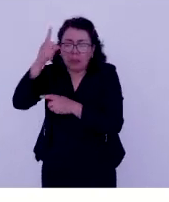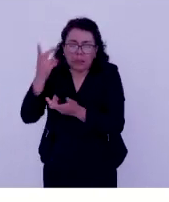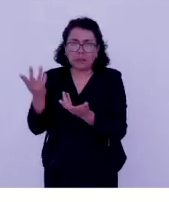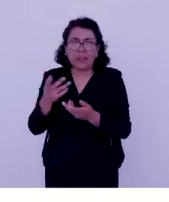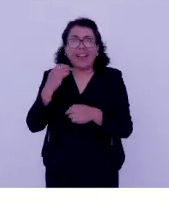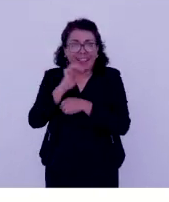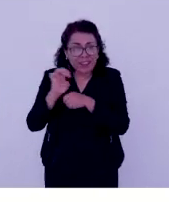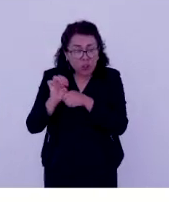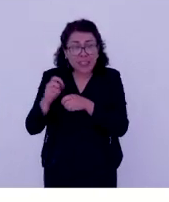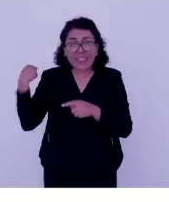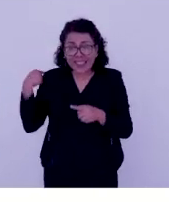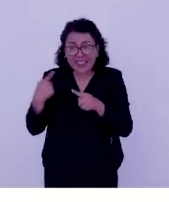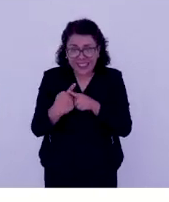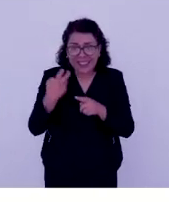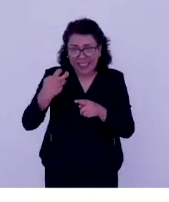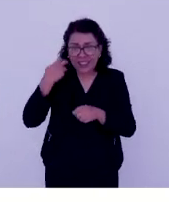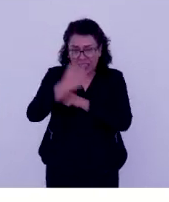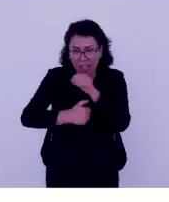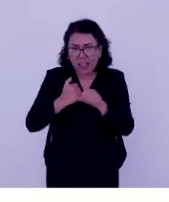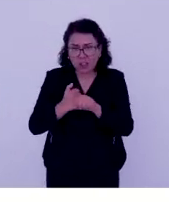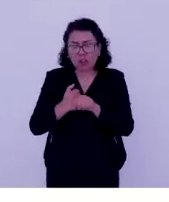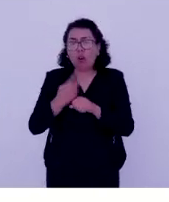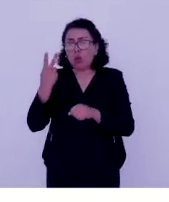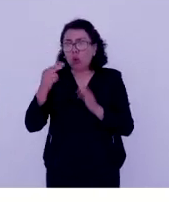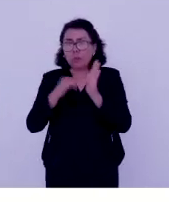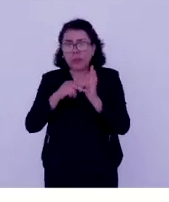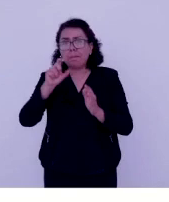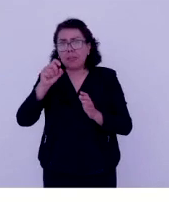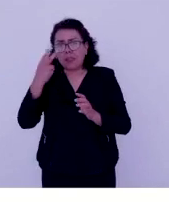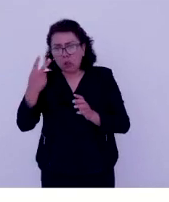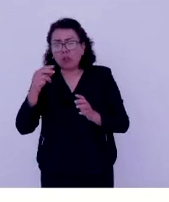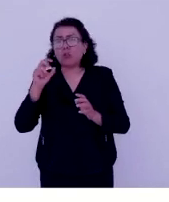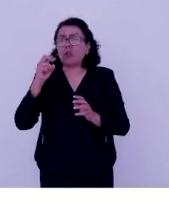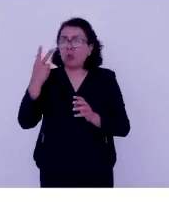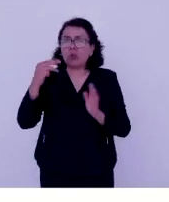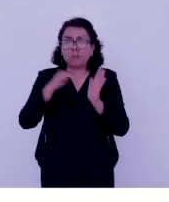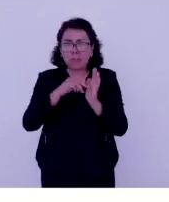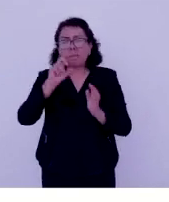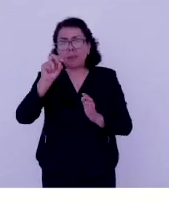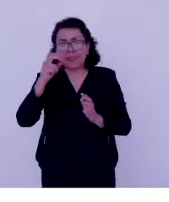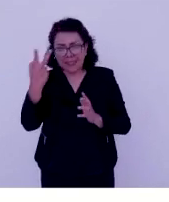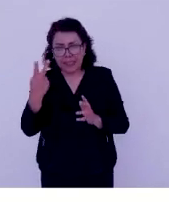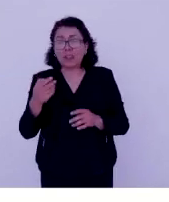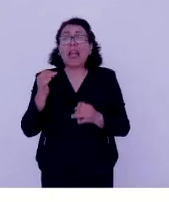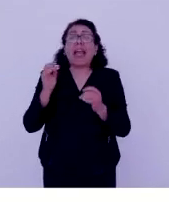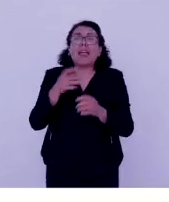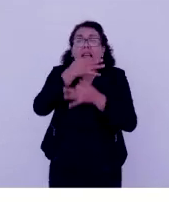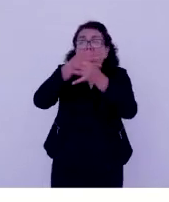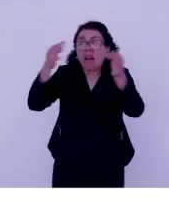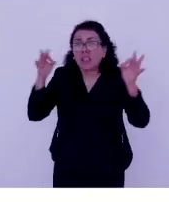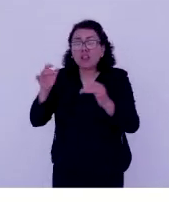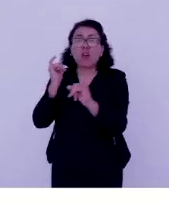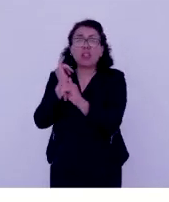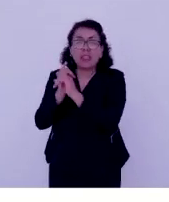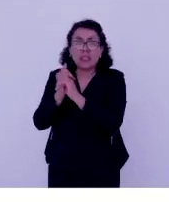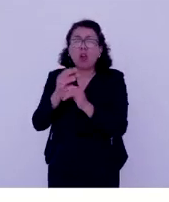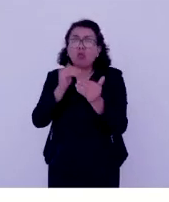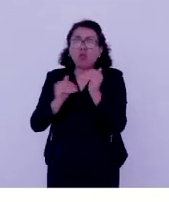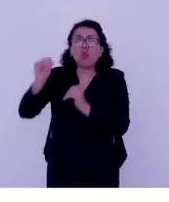informar que en el periodo 2022-2023 el número de promociones presentadas vía electrónica se incrementó en un